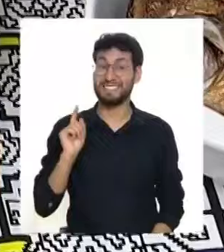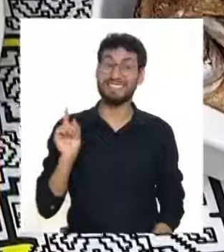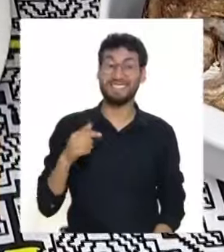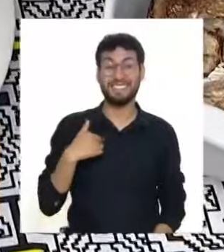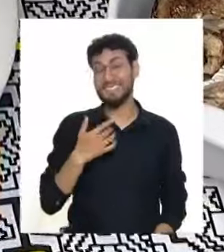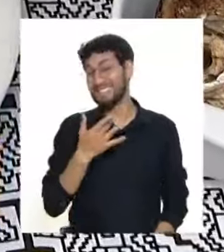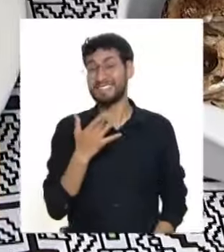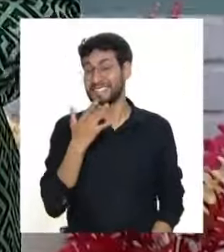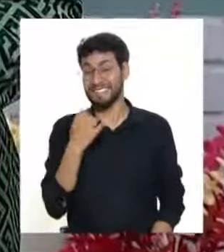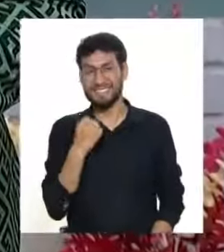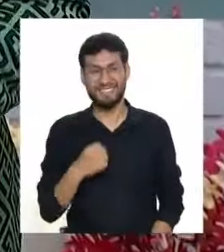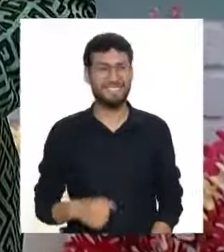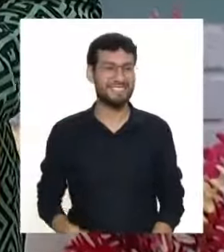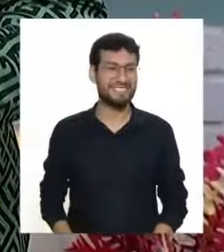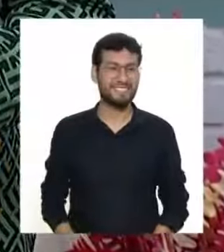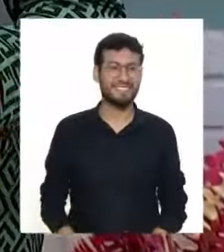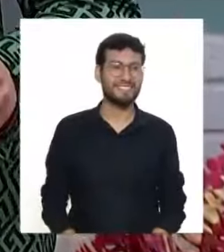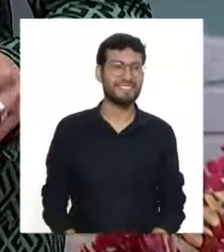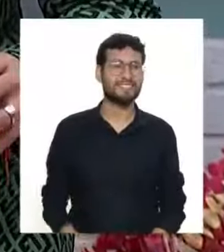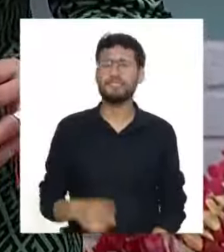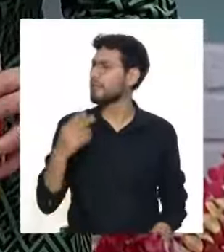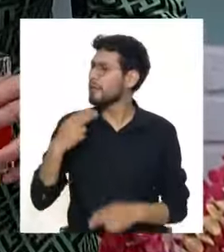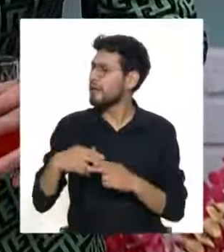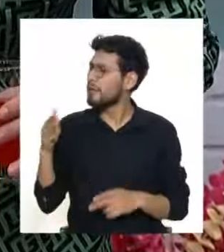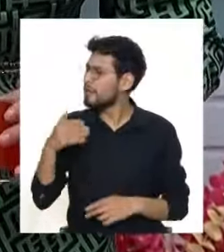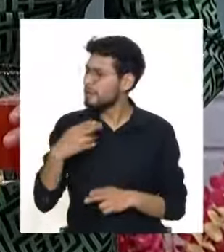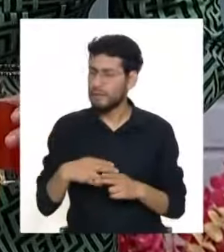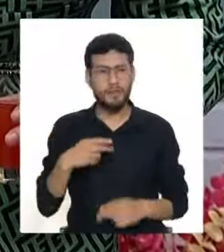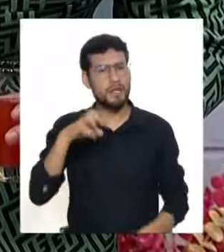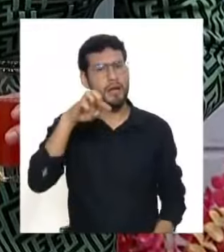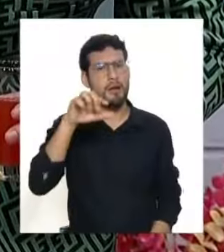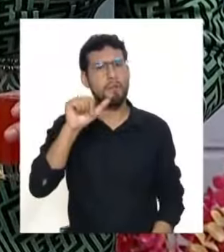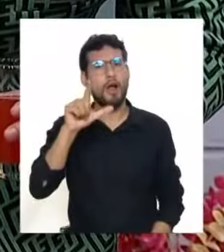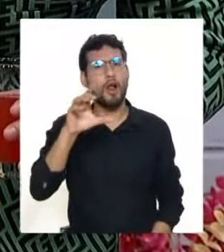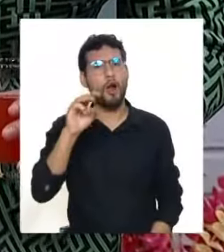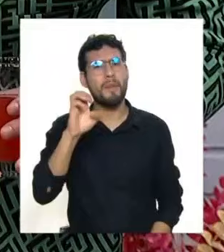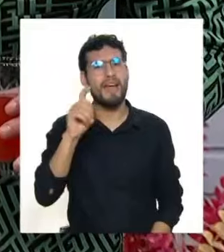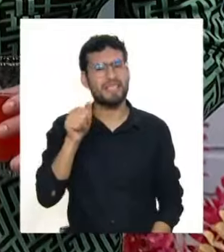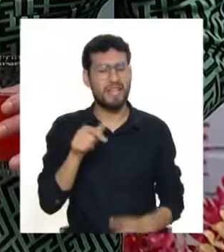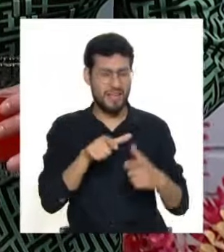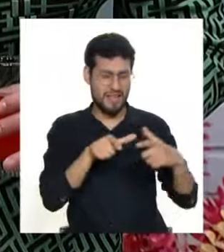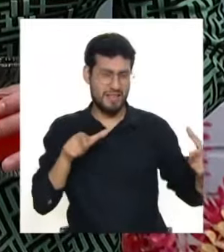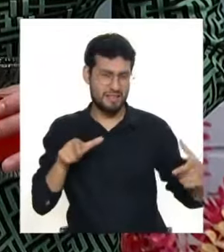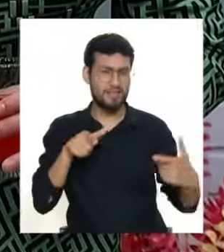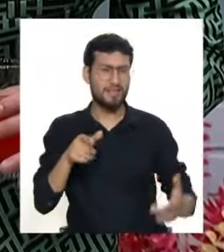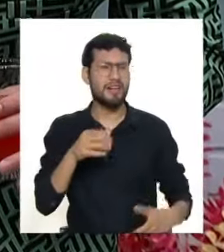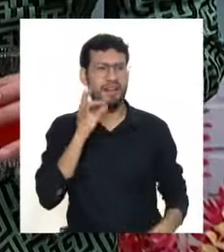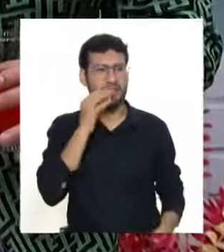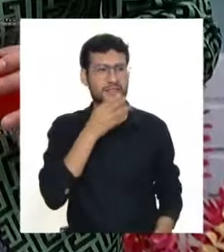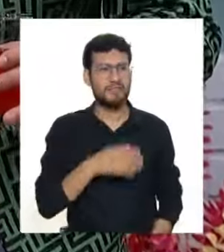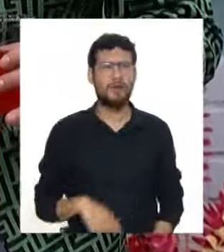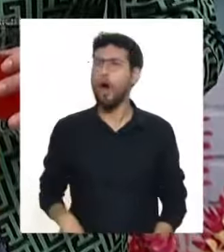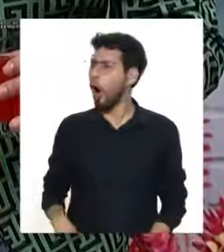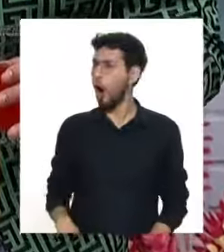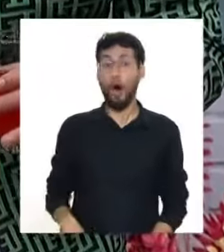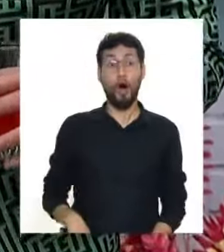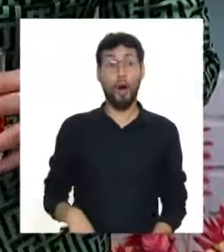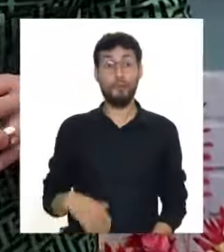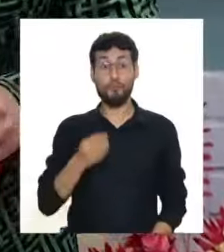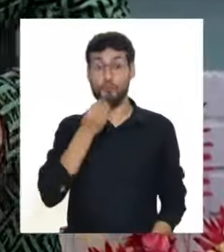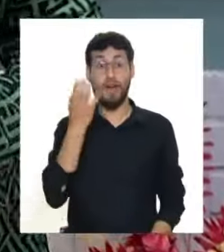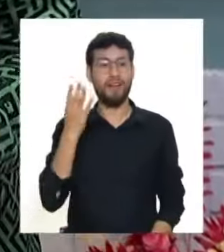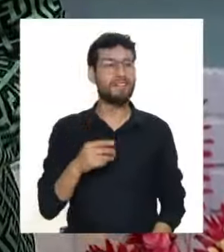los favoritos. A ver ¿cómo sale? ¿Cómo se llama el pescado? Es la palometa. Esa es la palometa. Es un rico timbuche. ¡Opa!